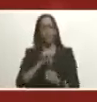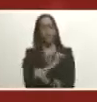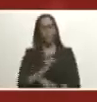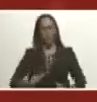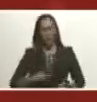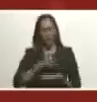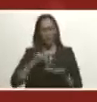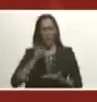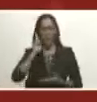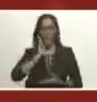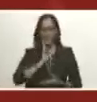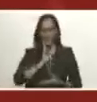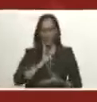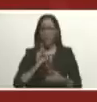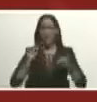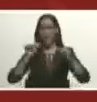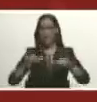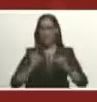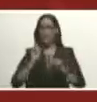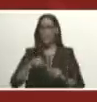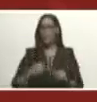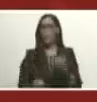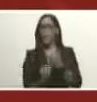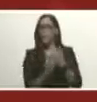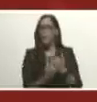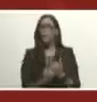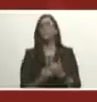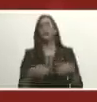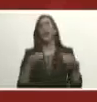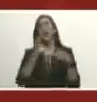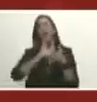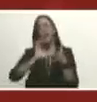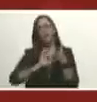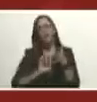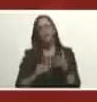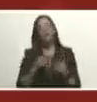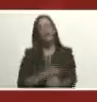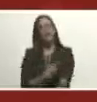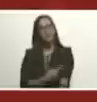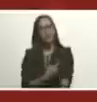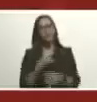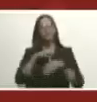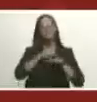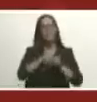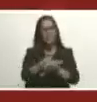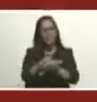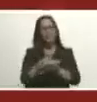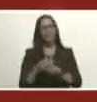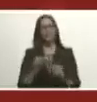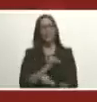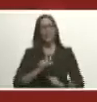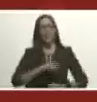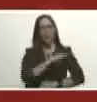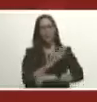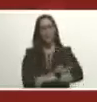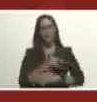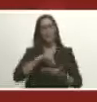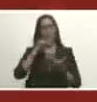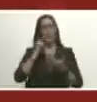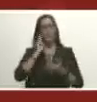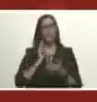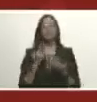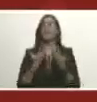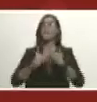Nacional Bolivariana, así como el apoyo a los componentes hermanos integrantes de la Fuerza Armada Nacional Bolivariana y en la